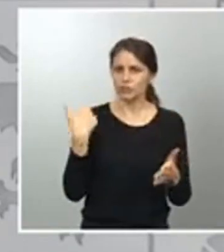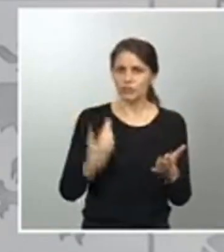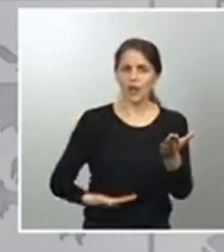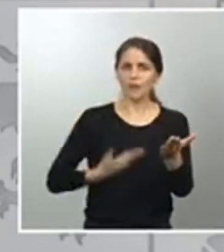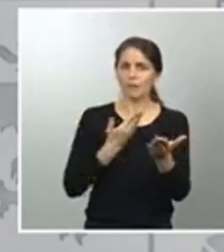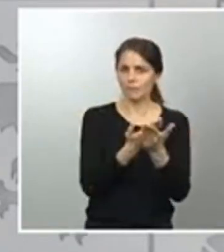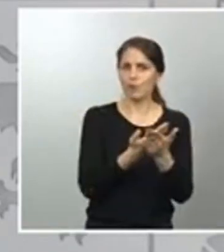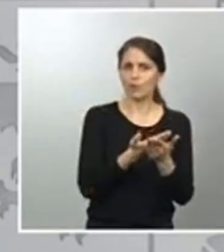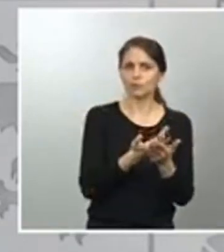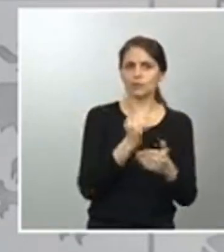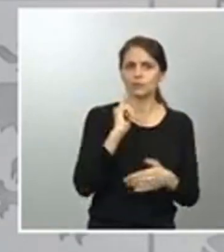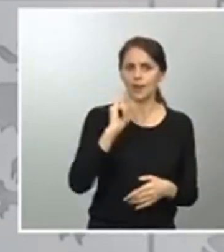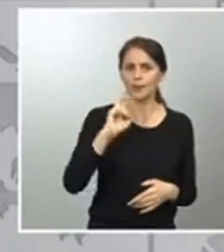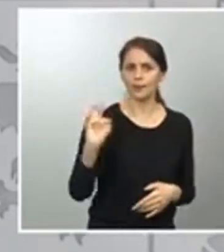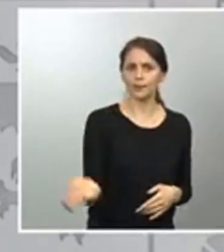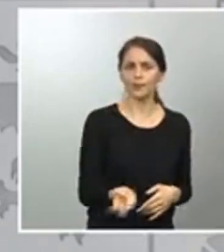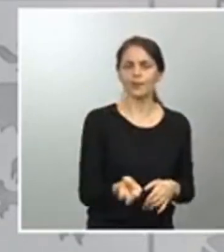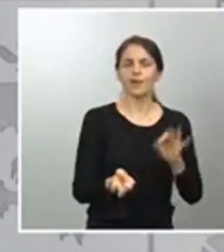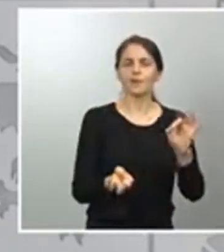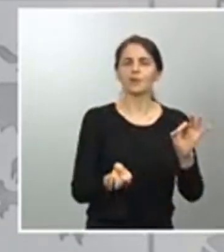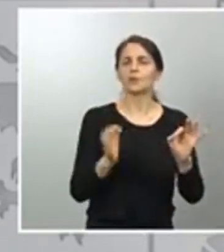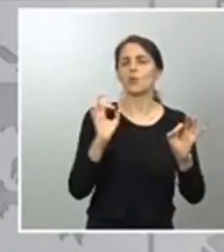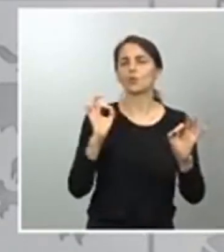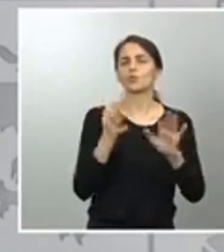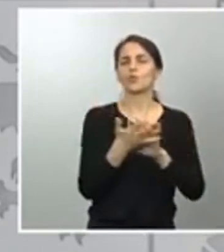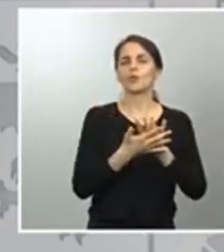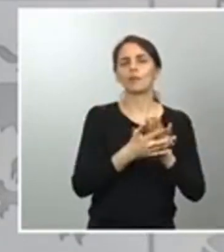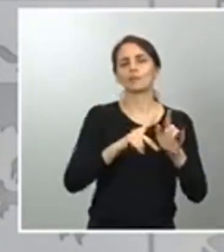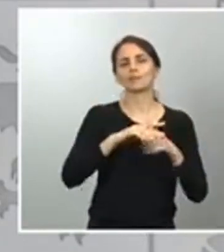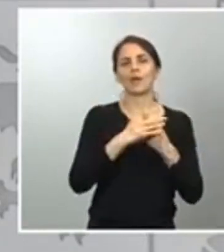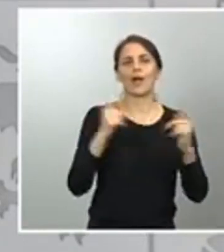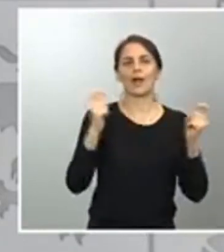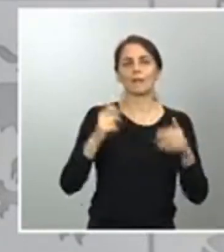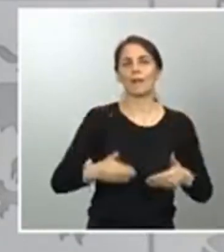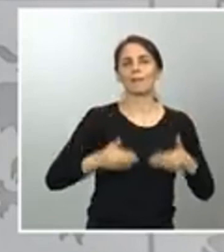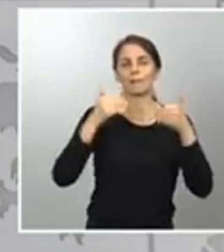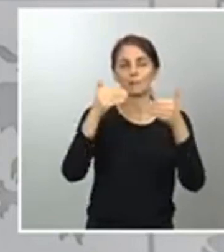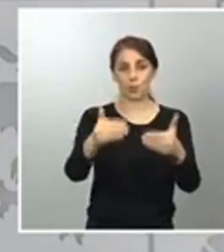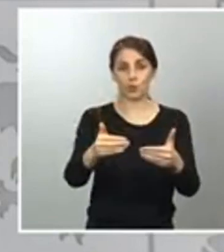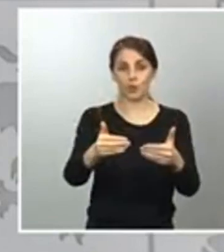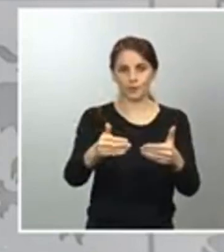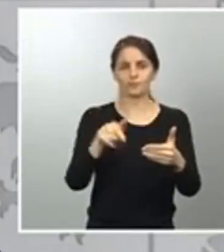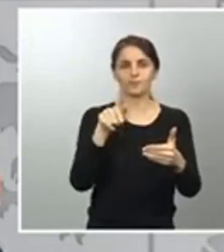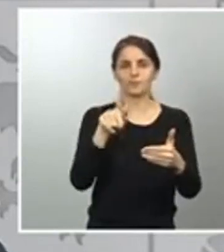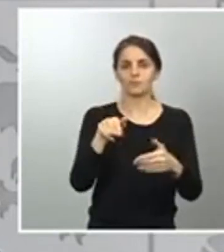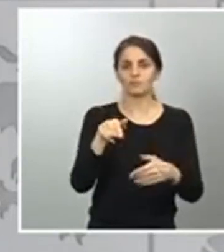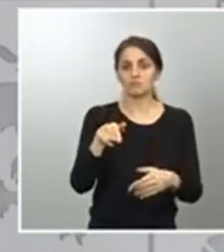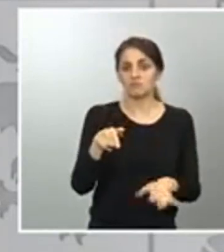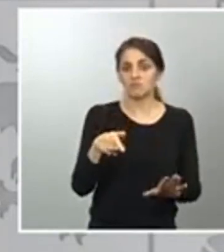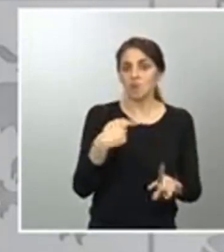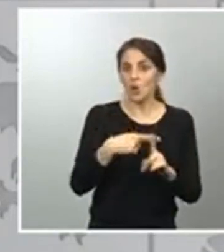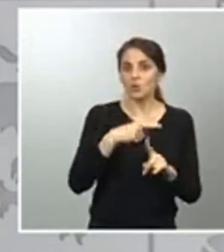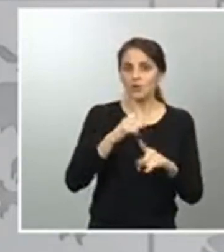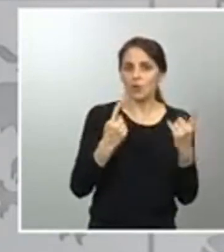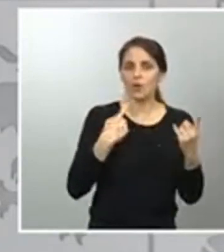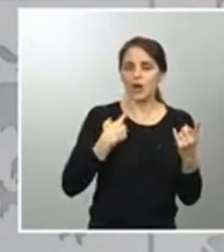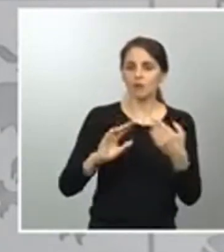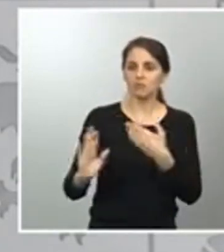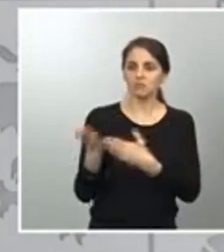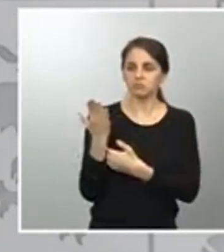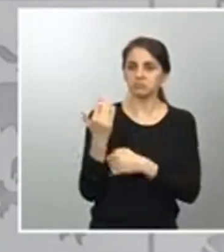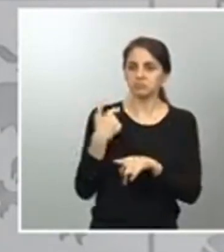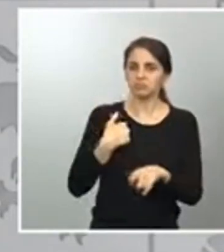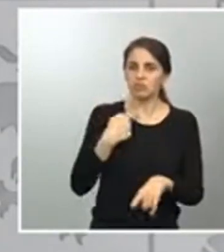en relación con la prórroga del estado de alarma, en los que yo pues, he dicho que sí, y que además llevaba en el acuerdo de